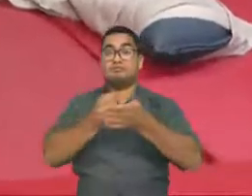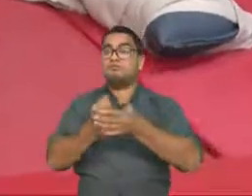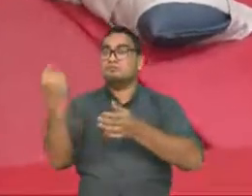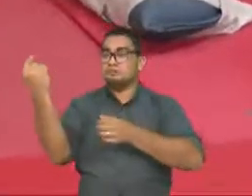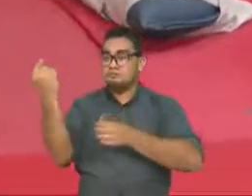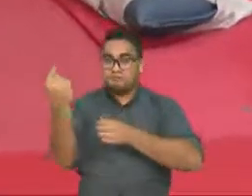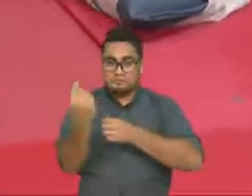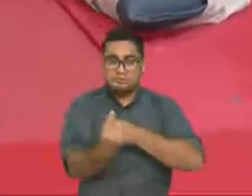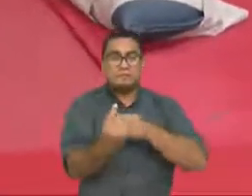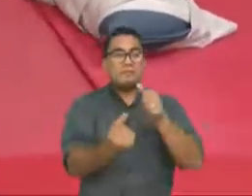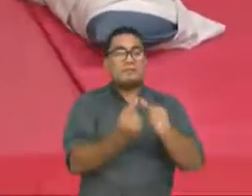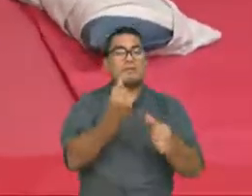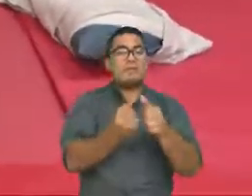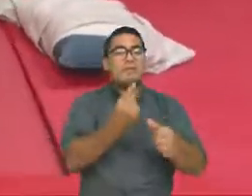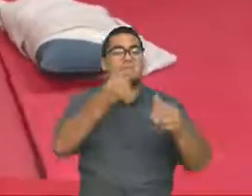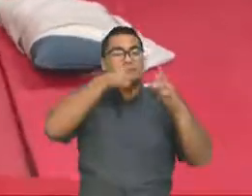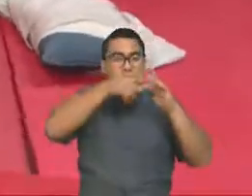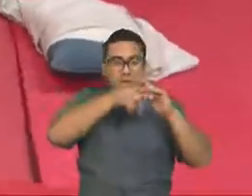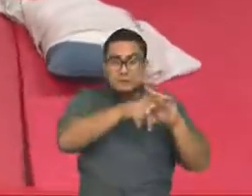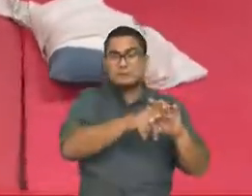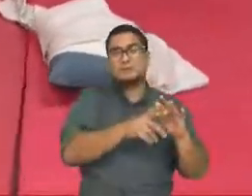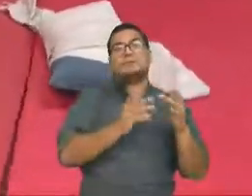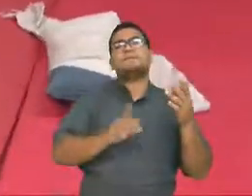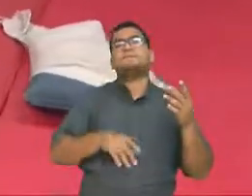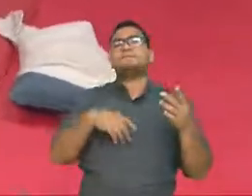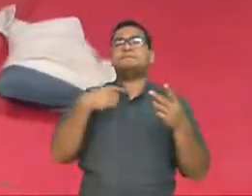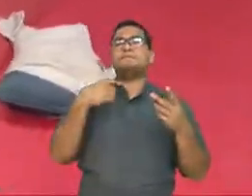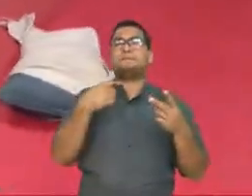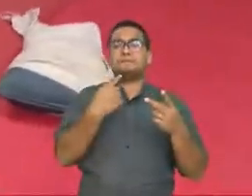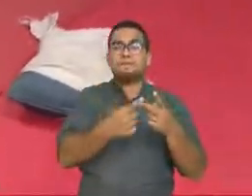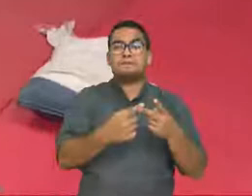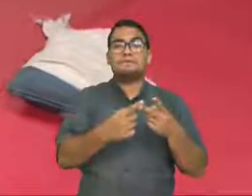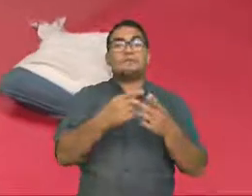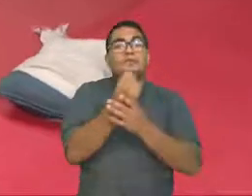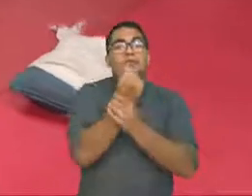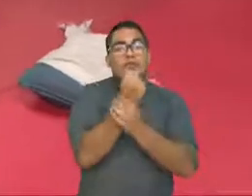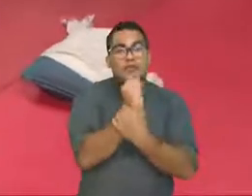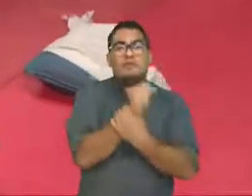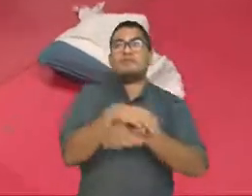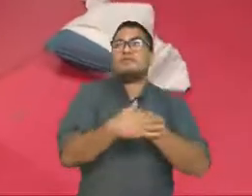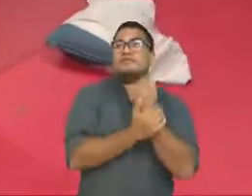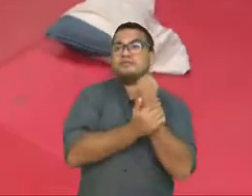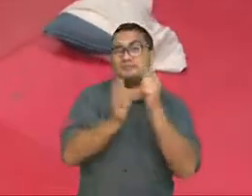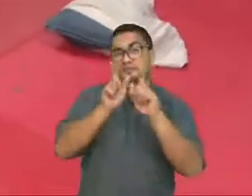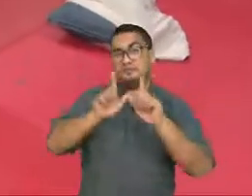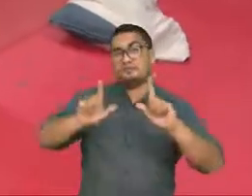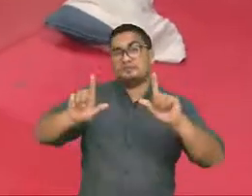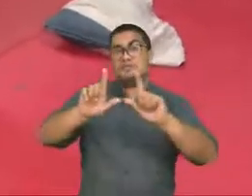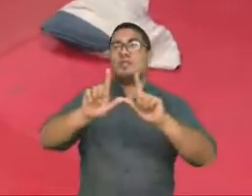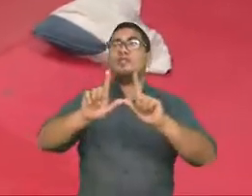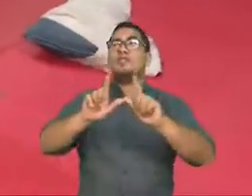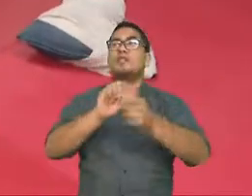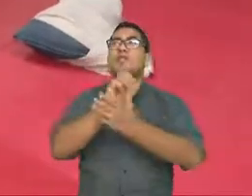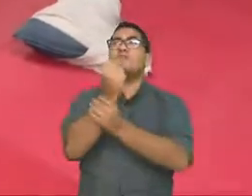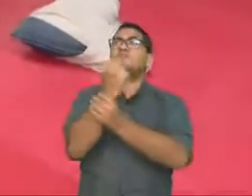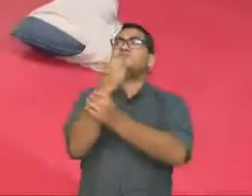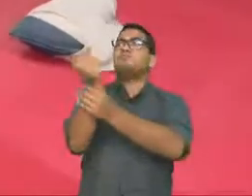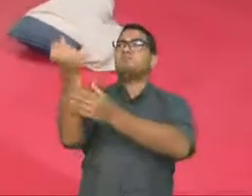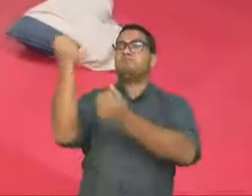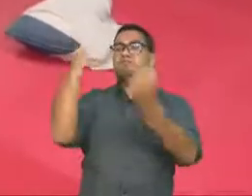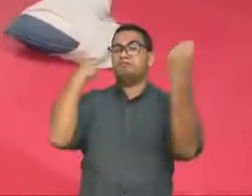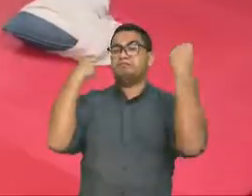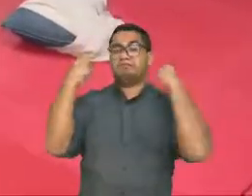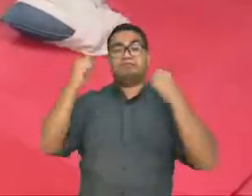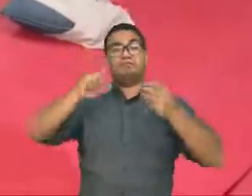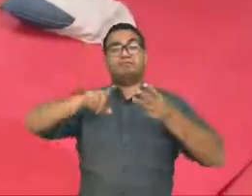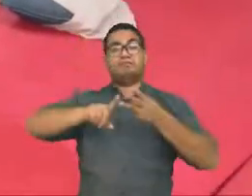que es el médico fisiatra, el área de fisioterapia, que somos los fisioterapeutas, el área de terapia ocupacional,